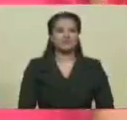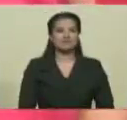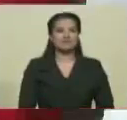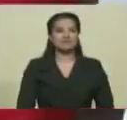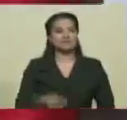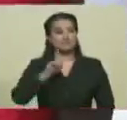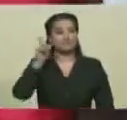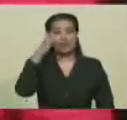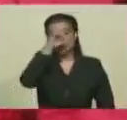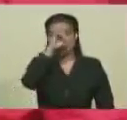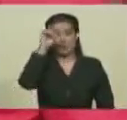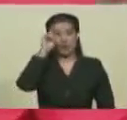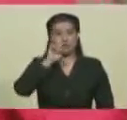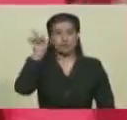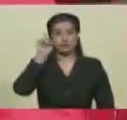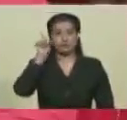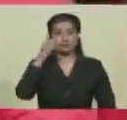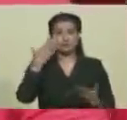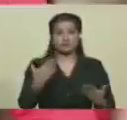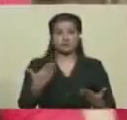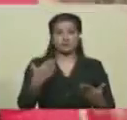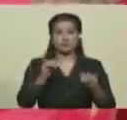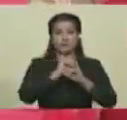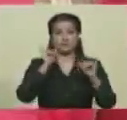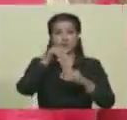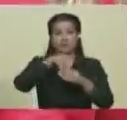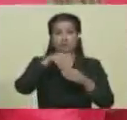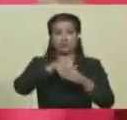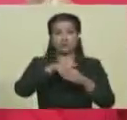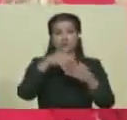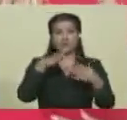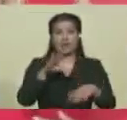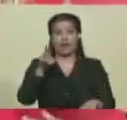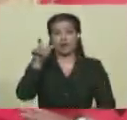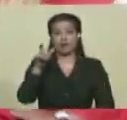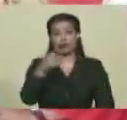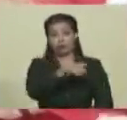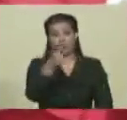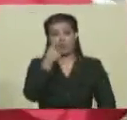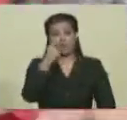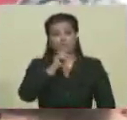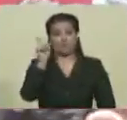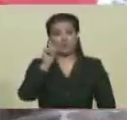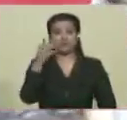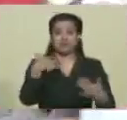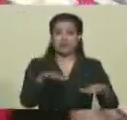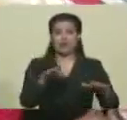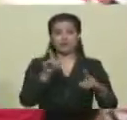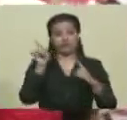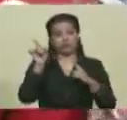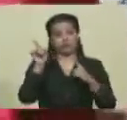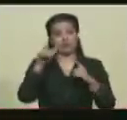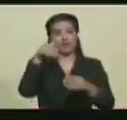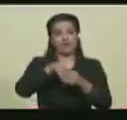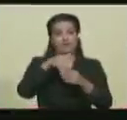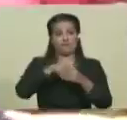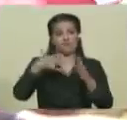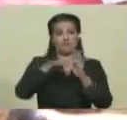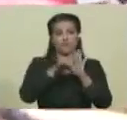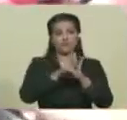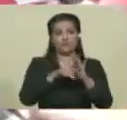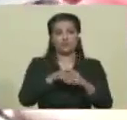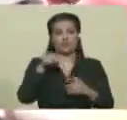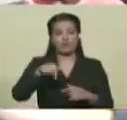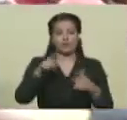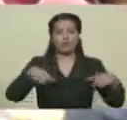Oye, Rondón, en pantalla acaba de ejercer Pedro, amigos de Venezolana de Televisión, todo lo que corresponde al derecho al sufragio